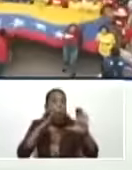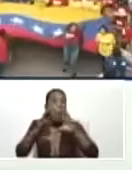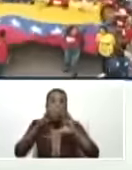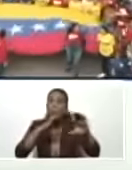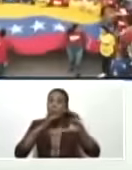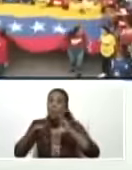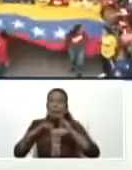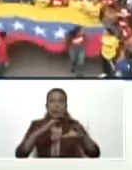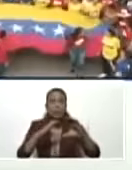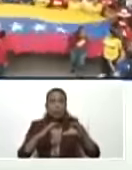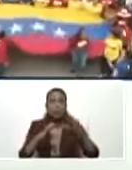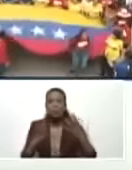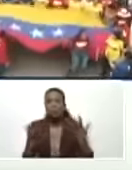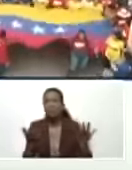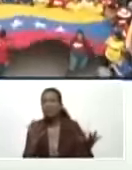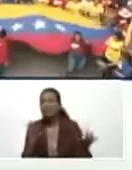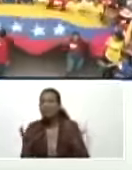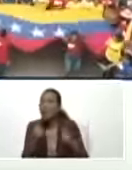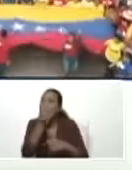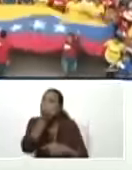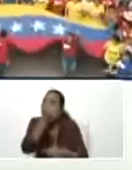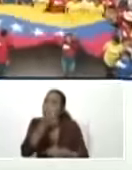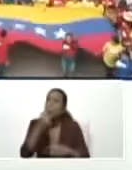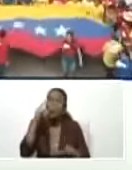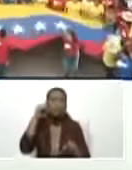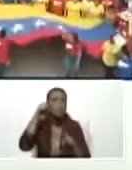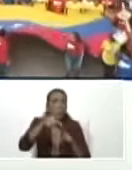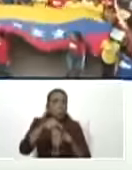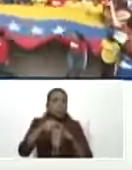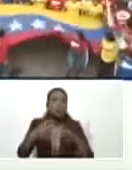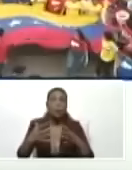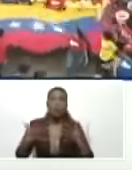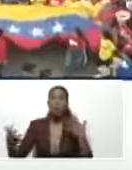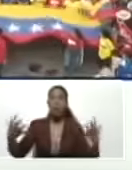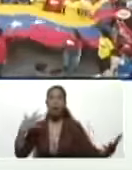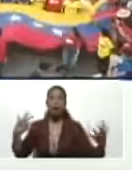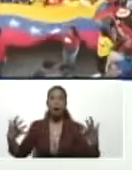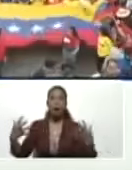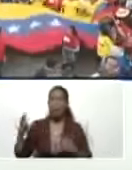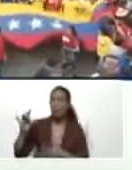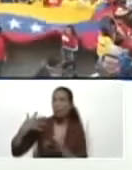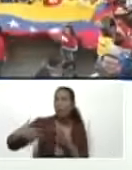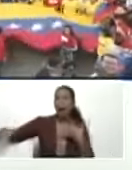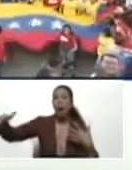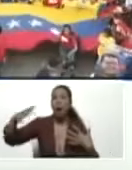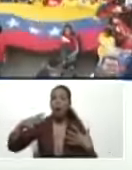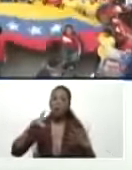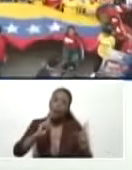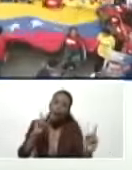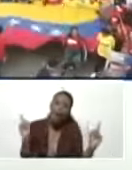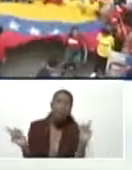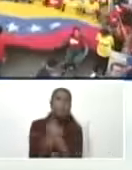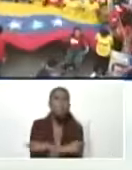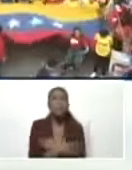comunicacional estamos haciendo muy poco con muchísimo. ¡Es la fórmula al revés!